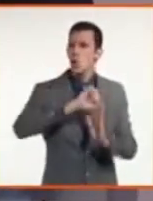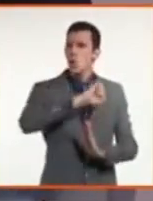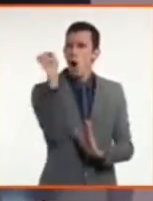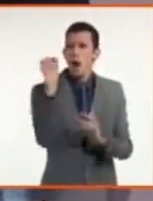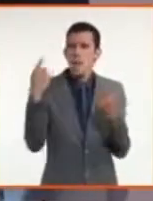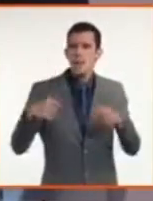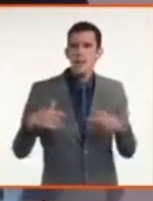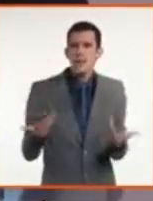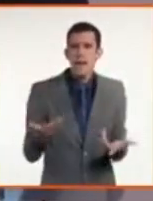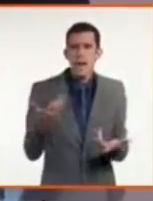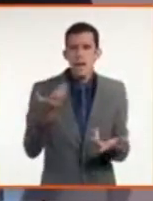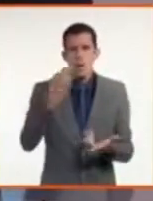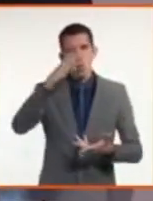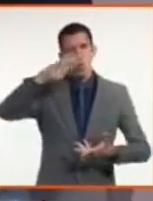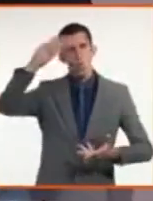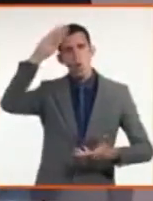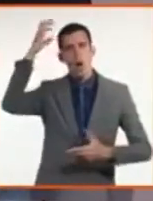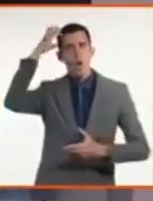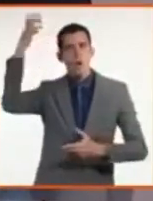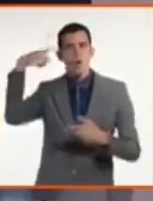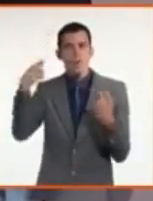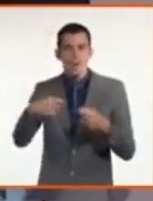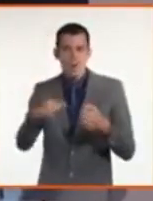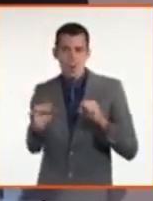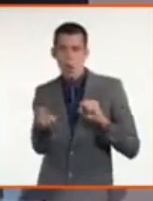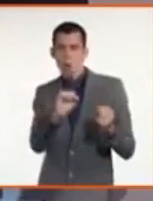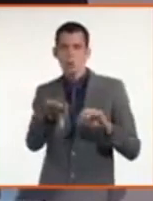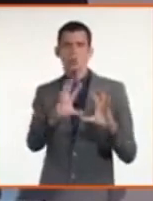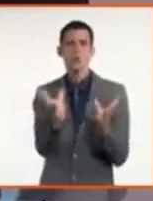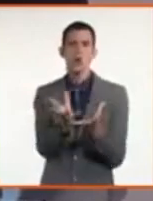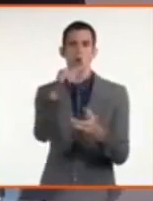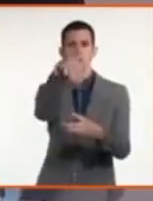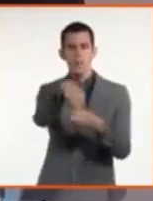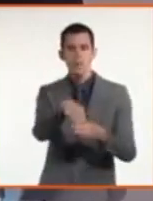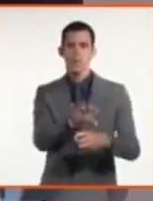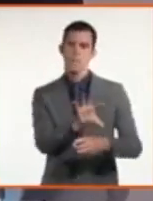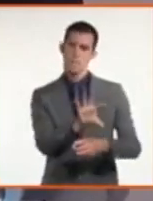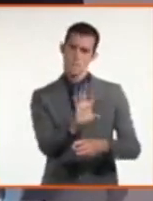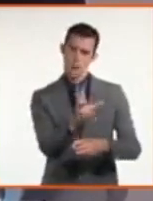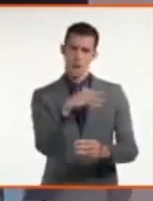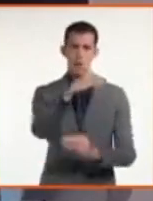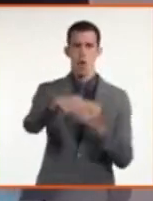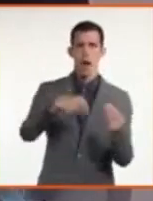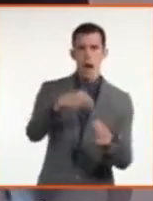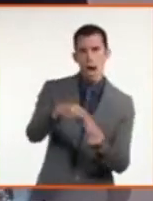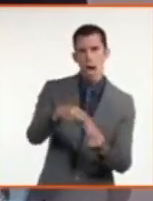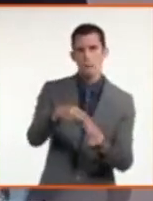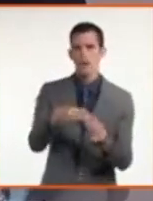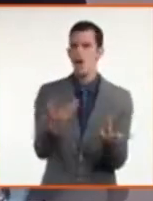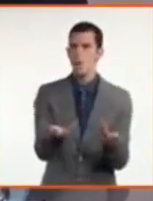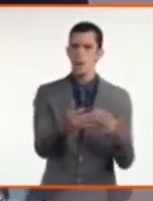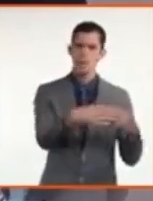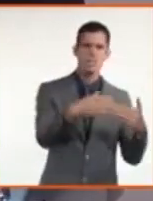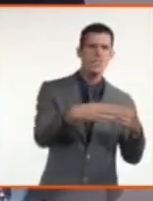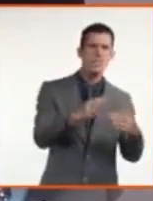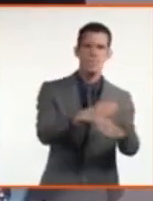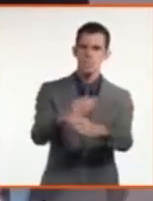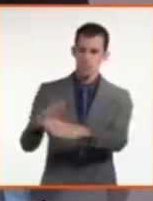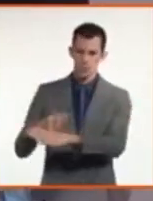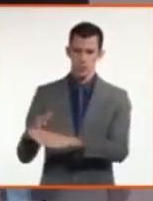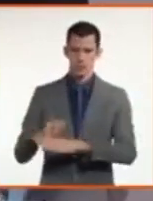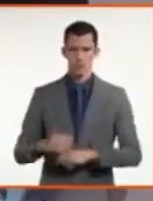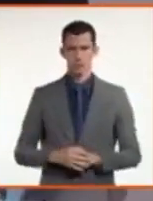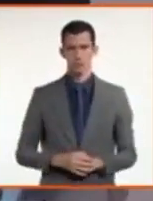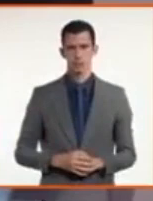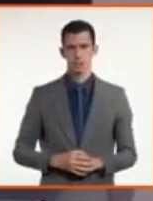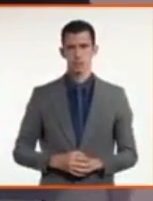el mercado cambiario el tipo de cambio es un precio muy importante en la economía es el precio de la divisa es un precio que él no